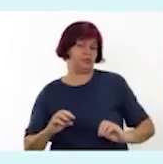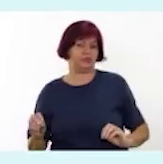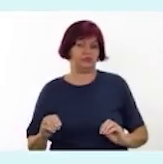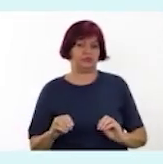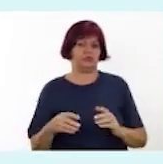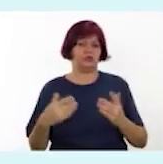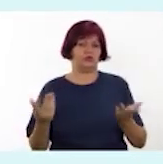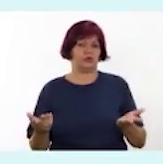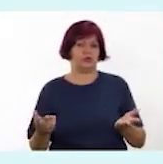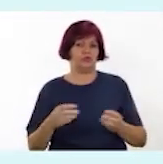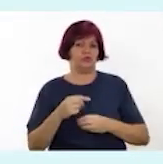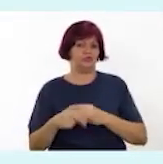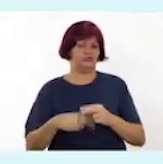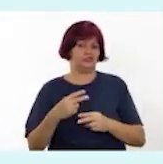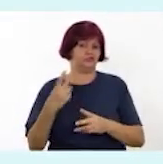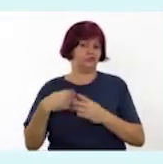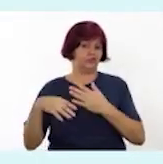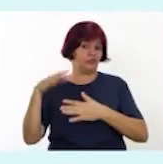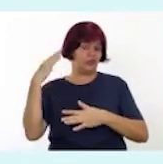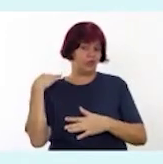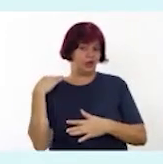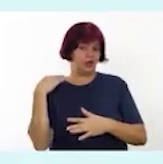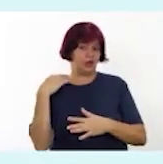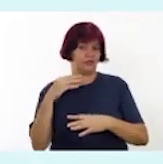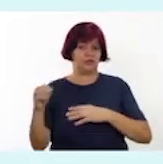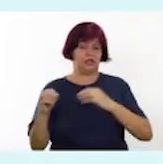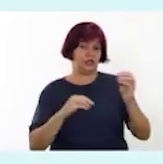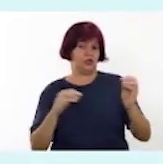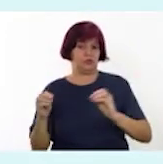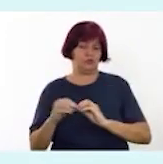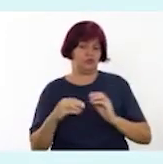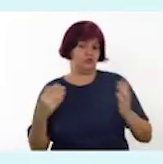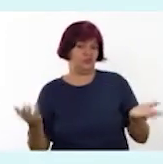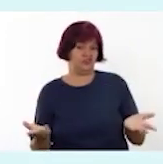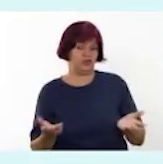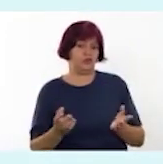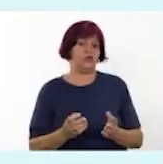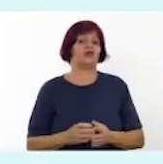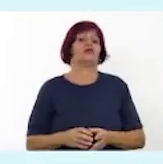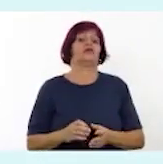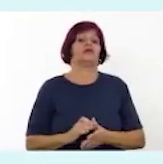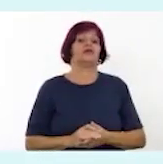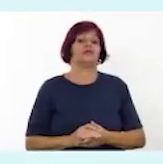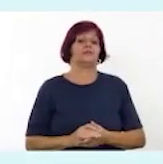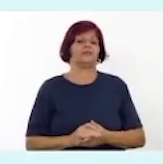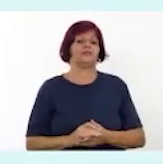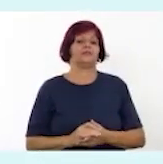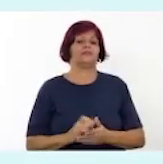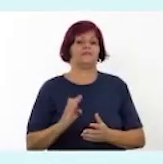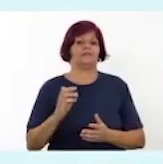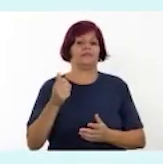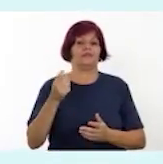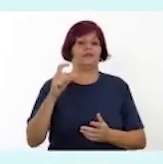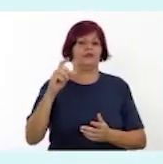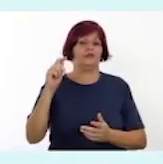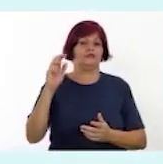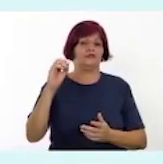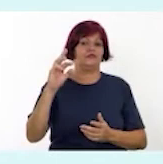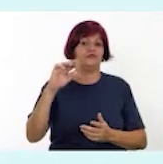nos quedó entonces los números descompuestos, como se hizo anteriormente en la descomposición